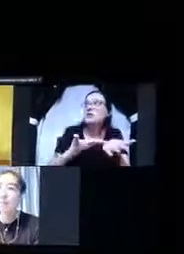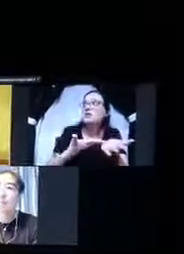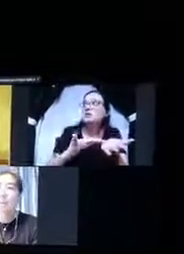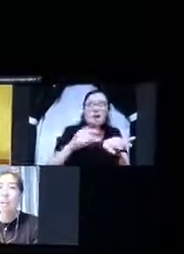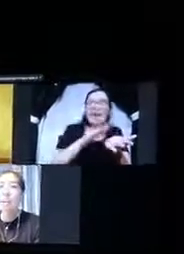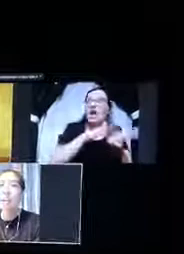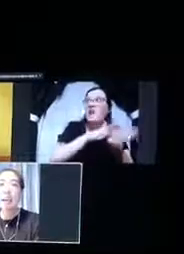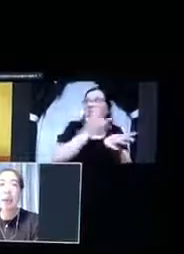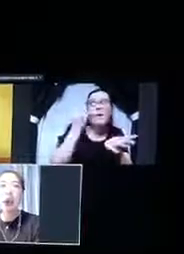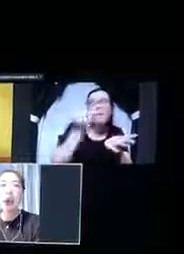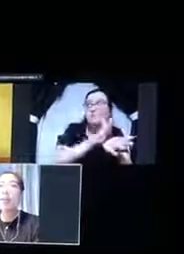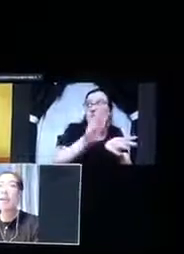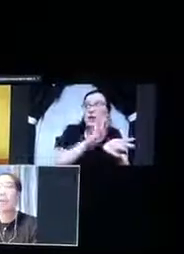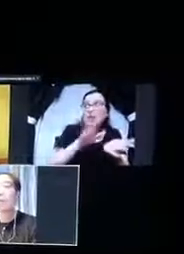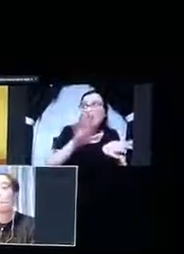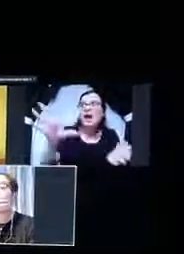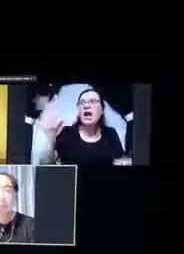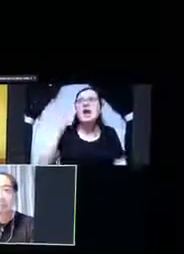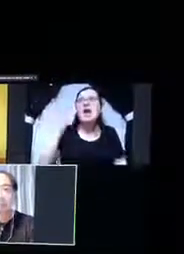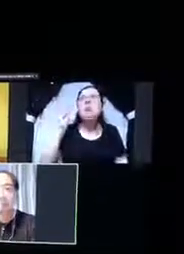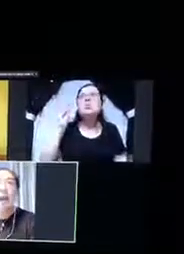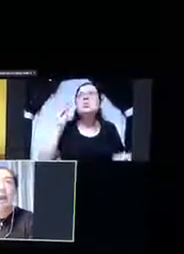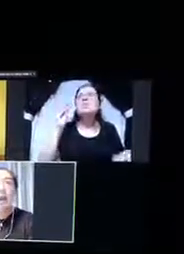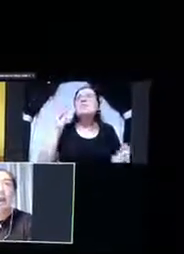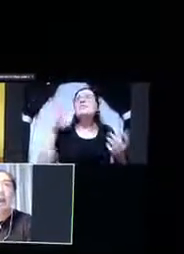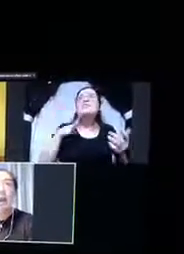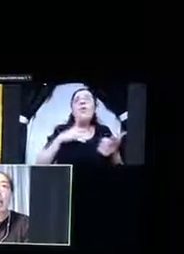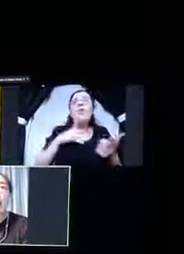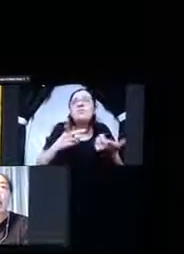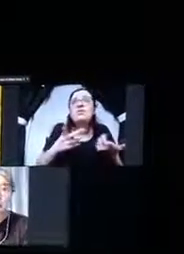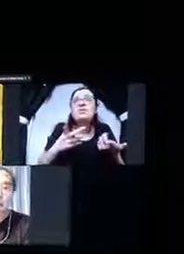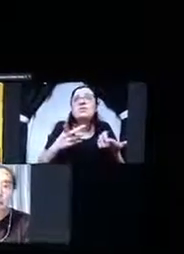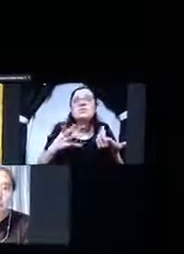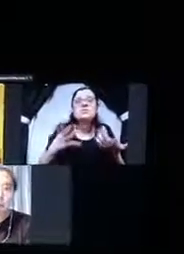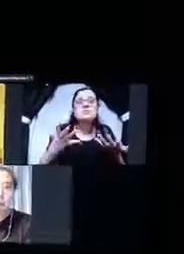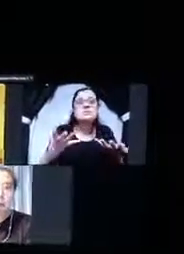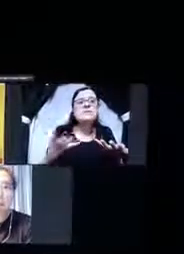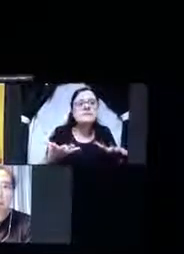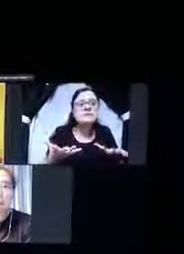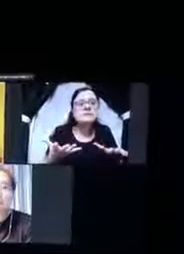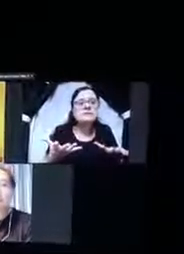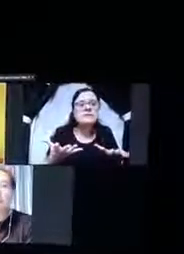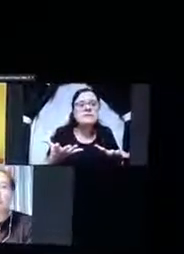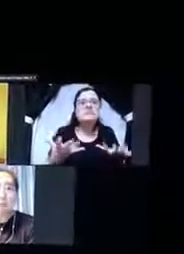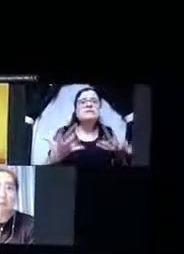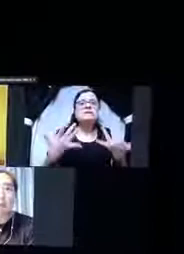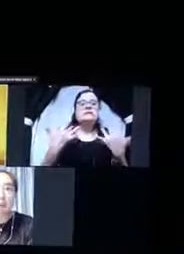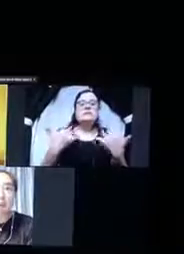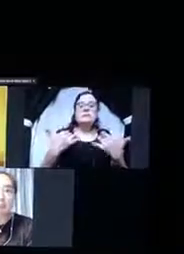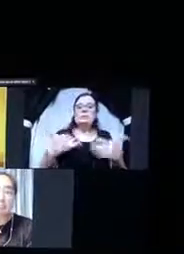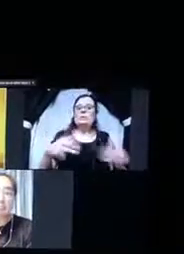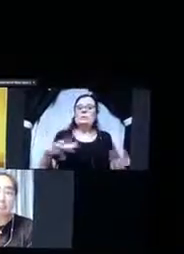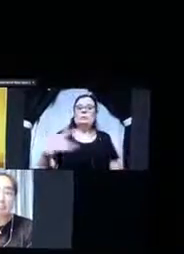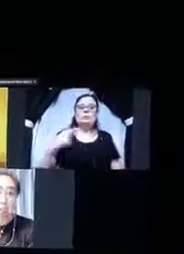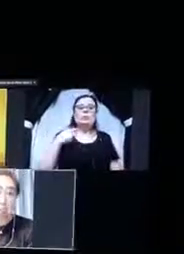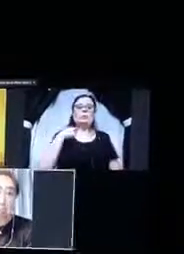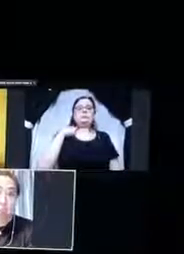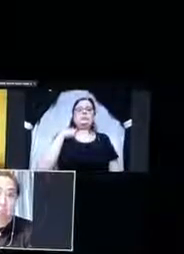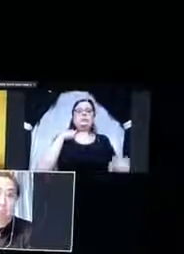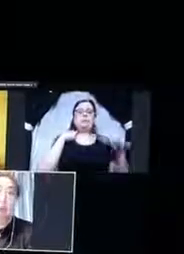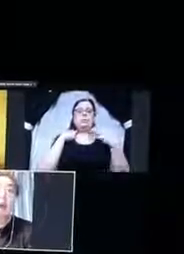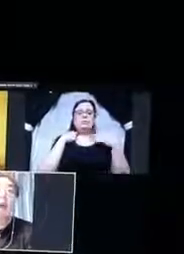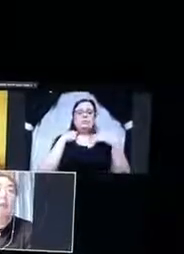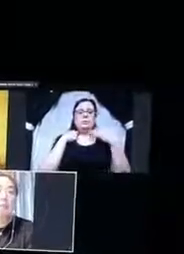escucho? Ay, claro. Ay, ahí fue como mamita. Entonces, ahí yo empecé a como averiguar. Bueno, Melo,